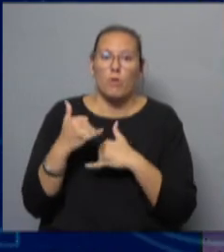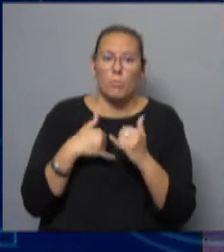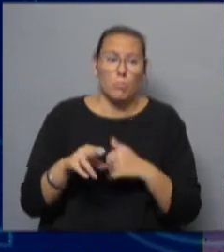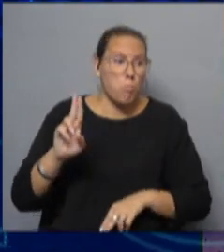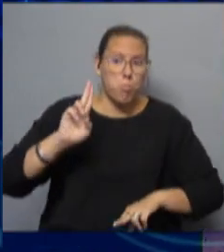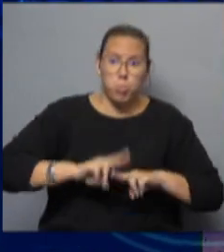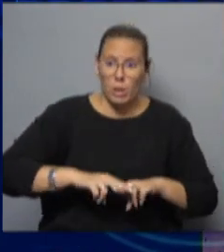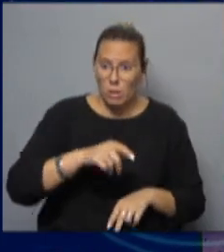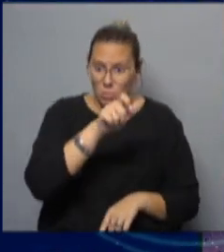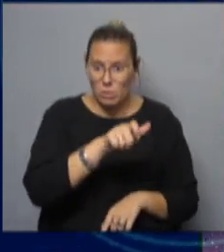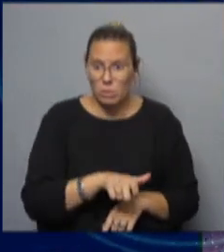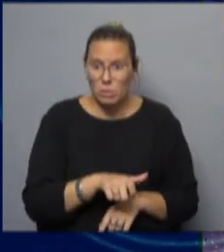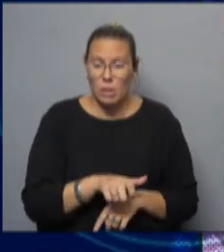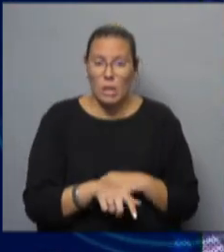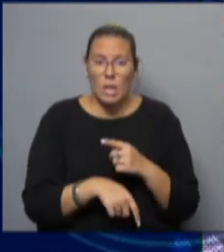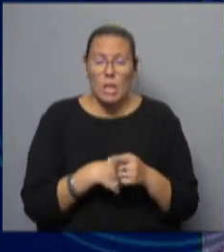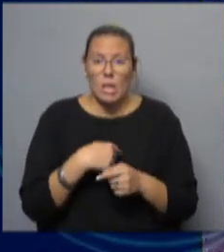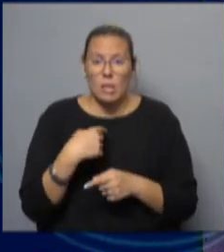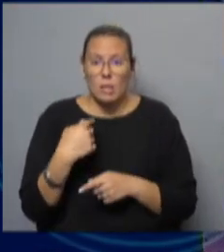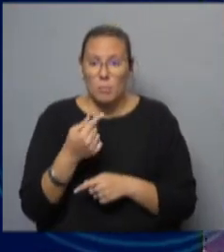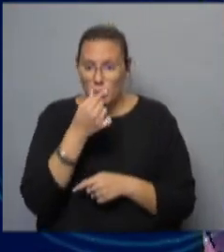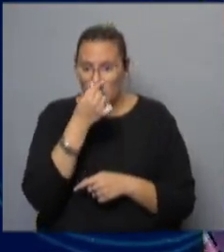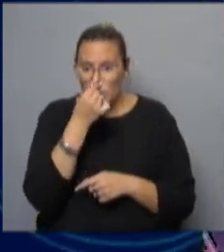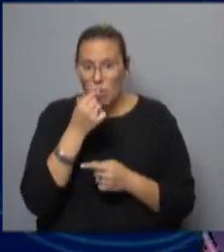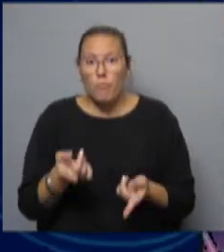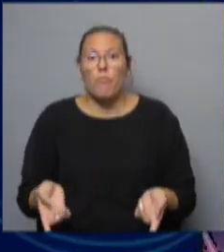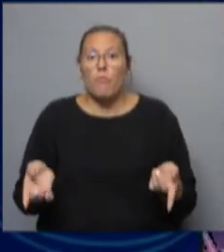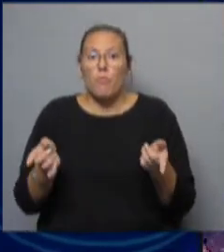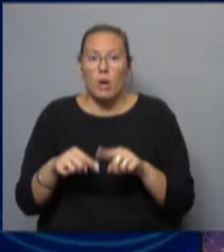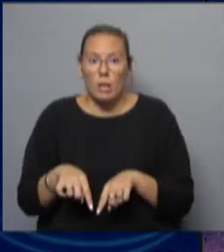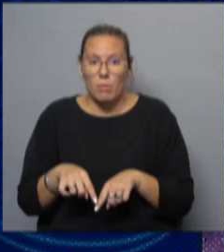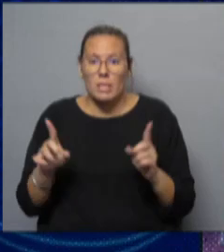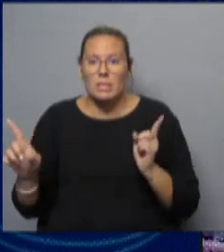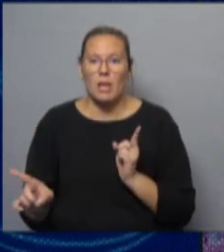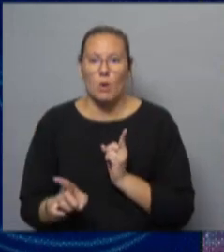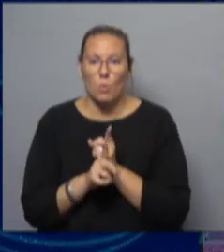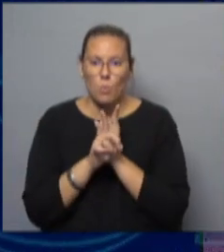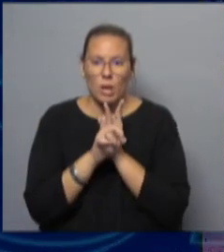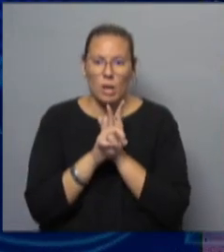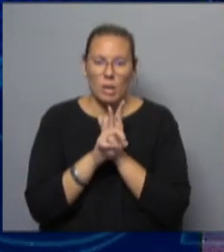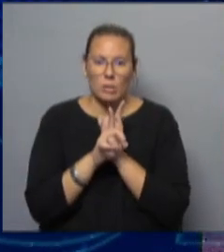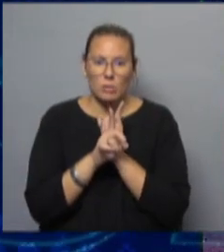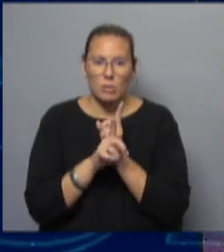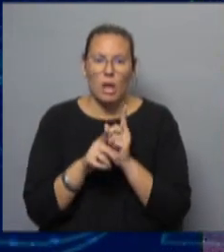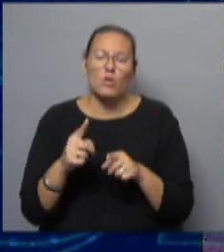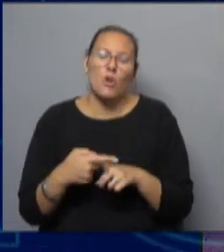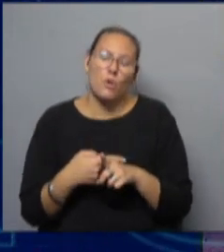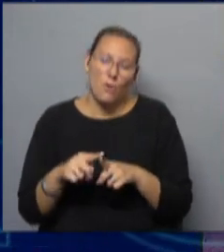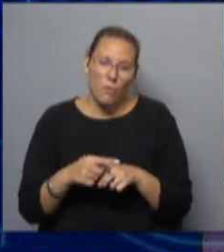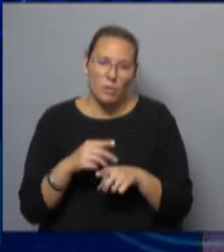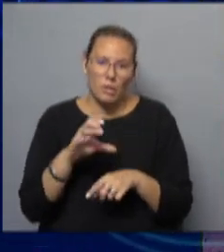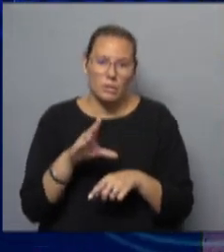muere y después el regresa y se reencuentra con su con su novia cecilia